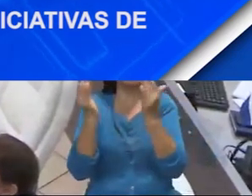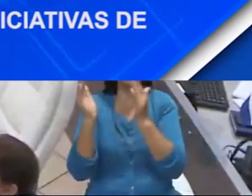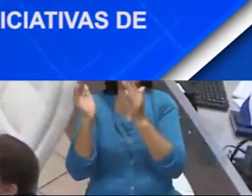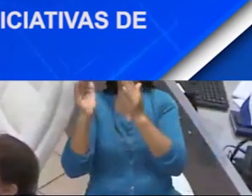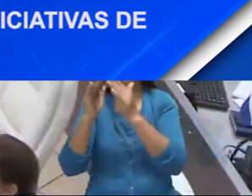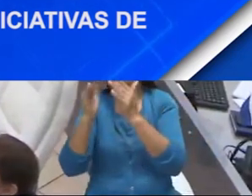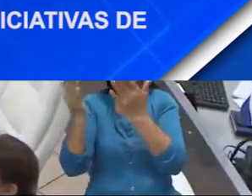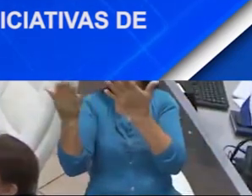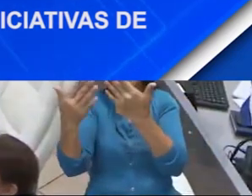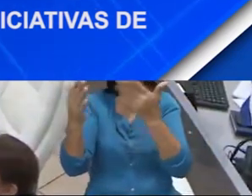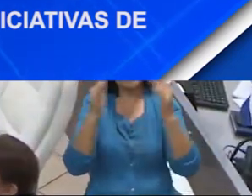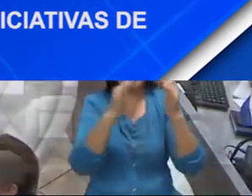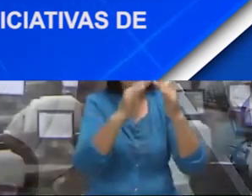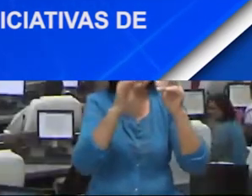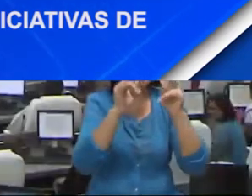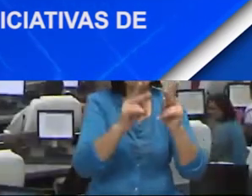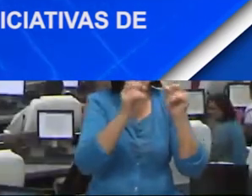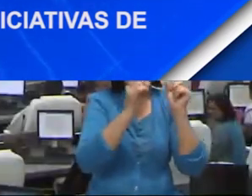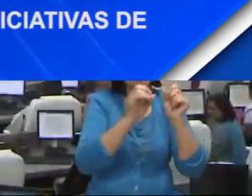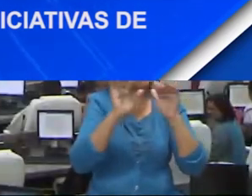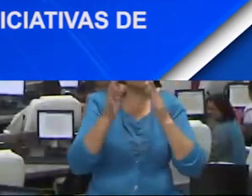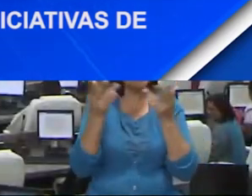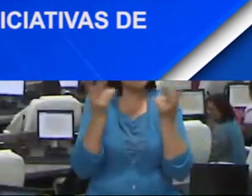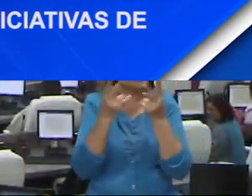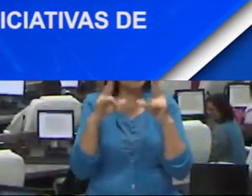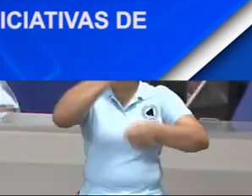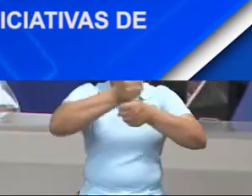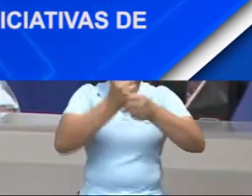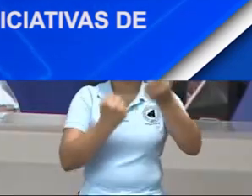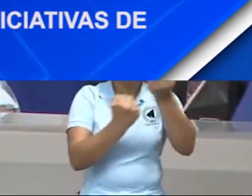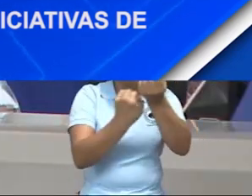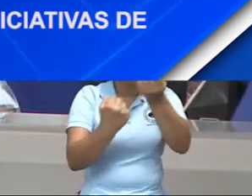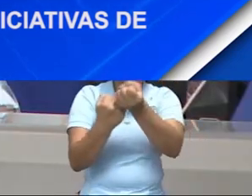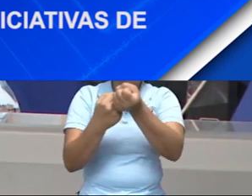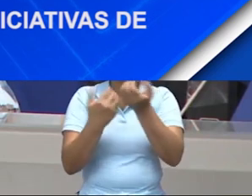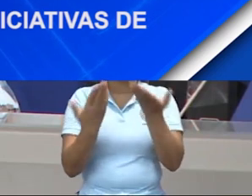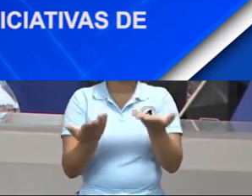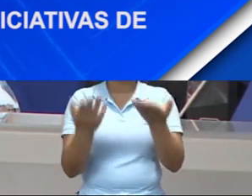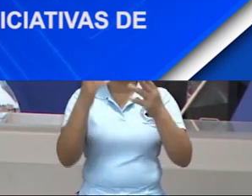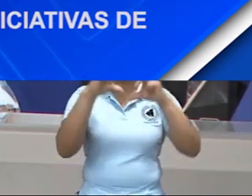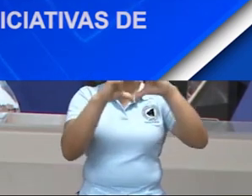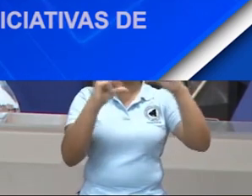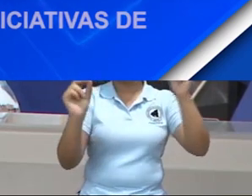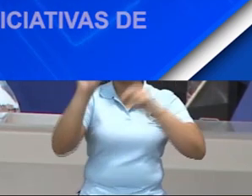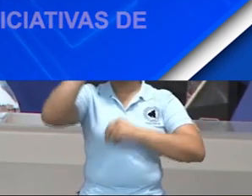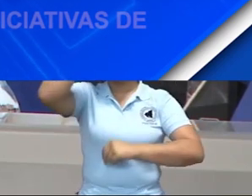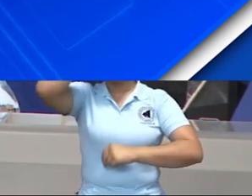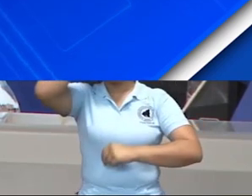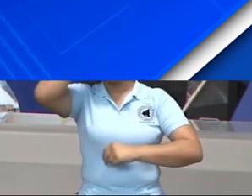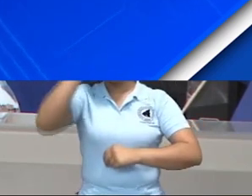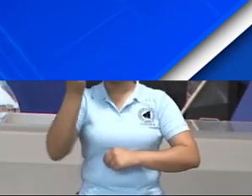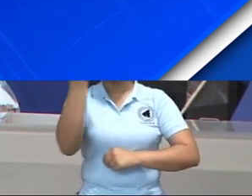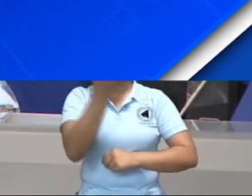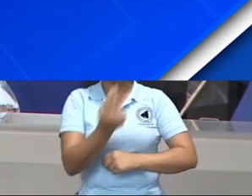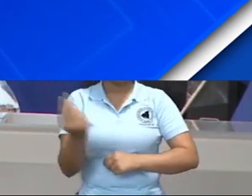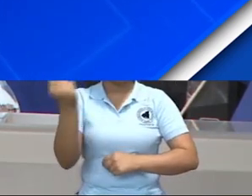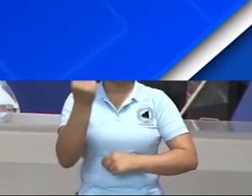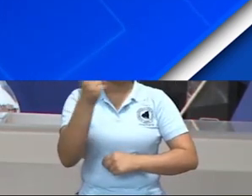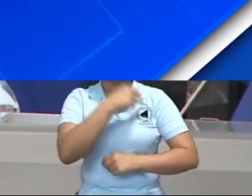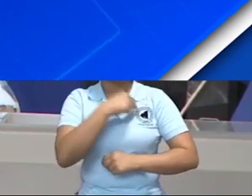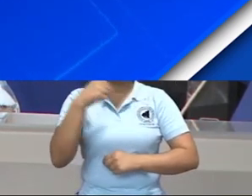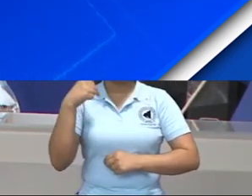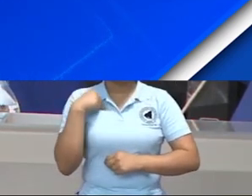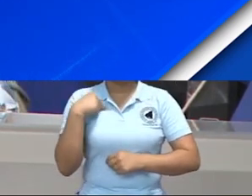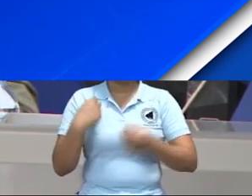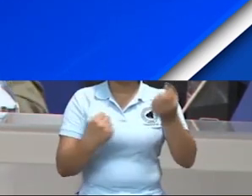energéticas de la energía atómica con fines pacíficos. Nicaragua y la Federación de Rusia implementarán la